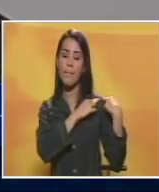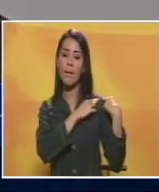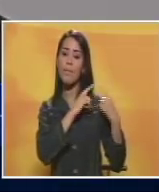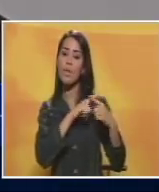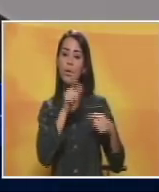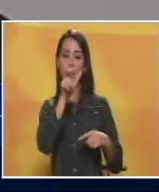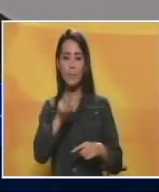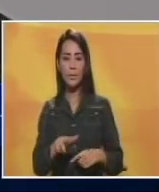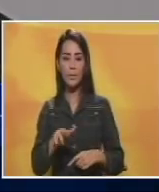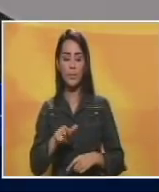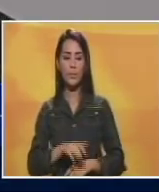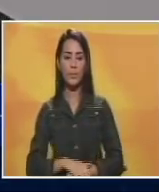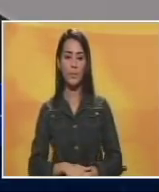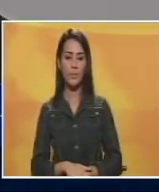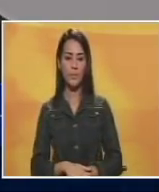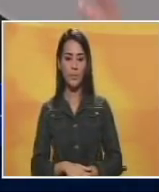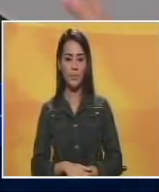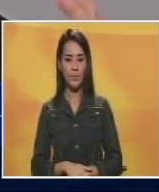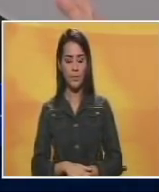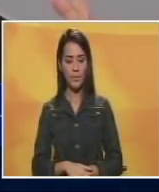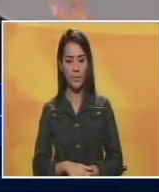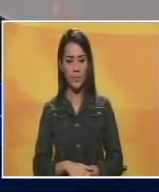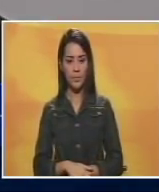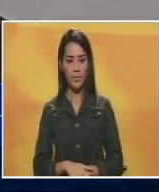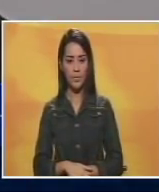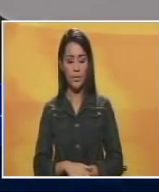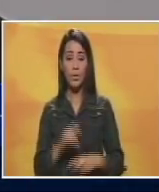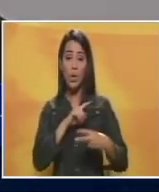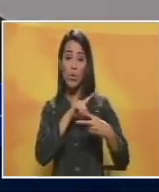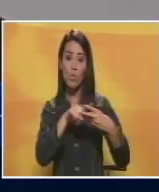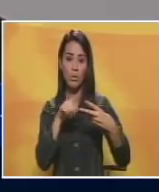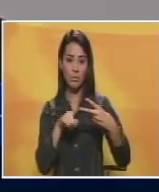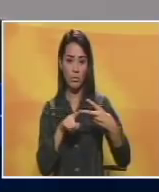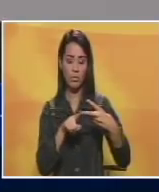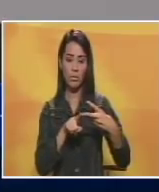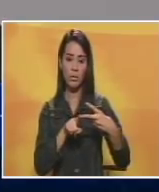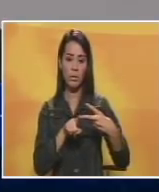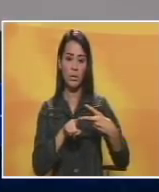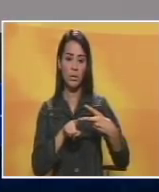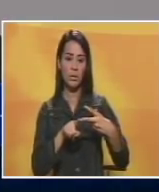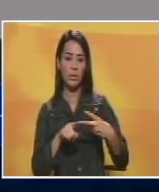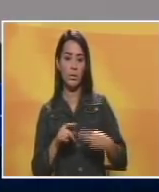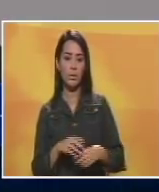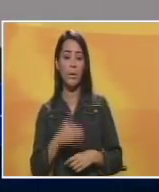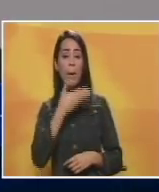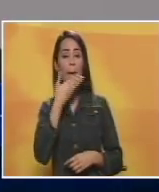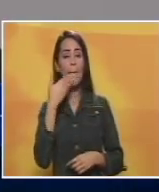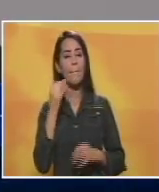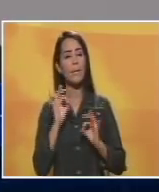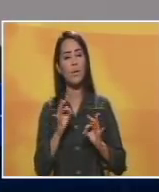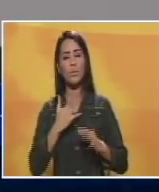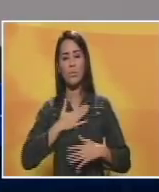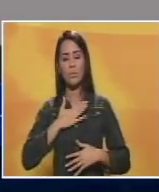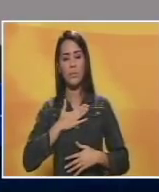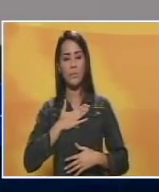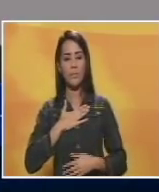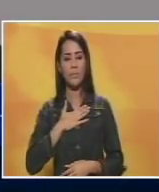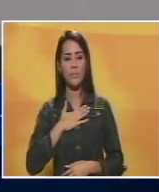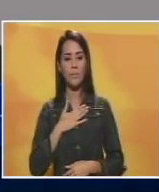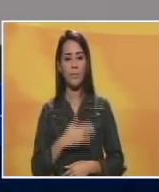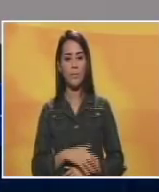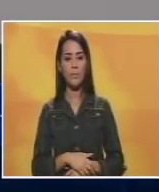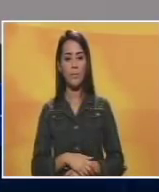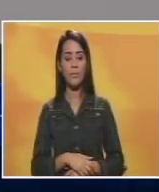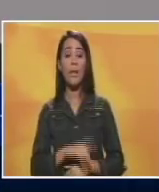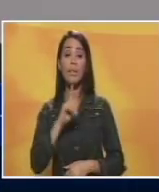otra persona. Lo hago por dos razones. Es lo mejor para mí